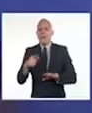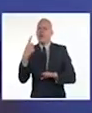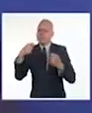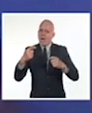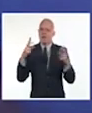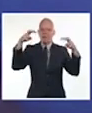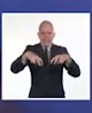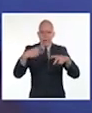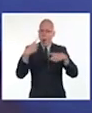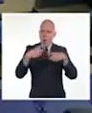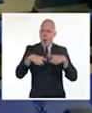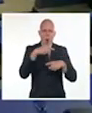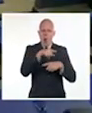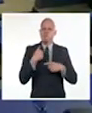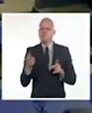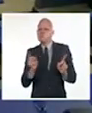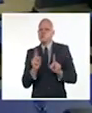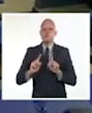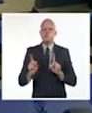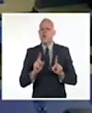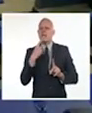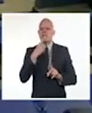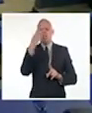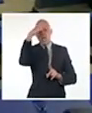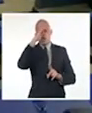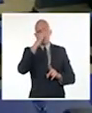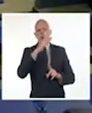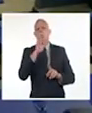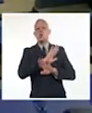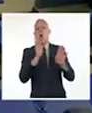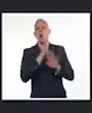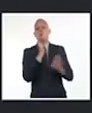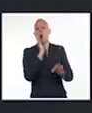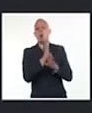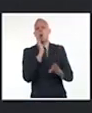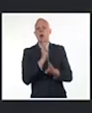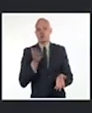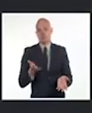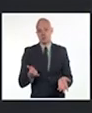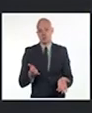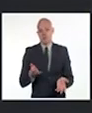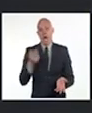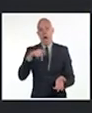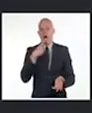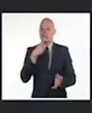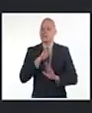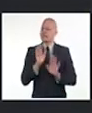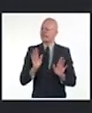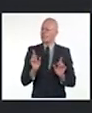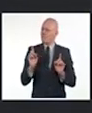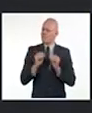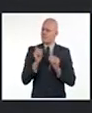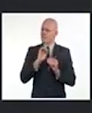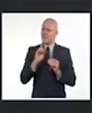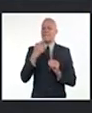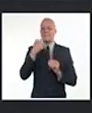que representen la dignidad de los pueblos y que defiendan también la verdad. Yo creo que se puede